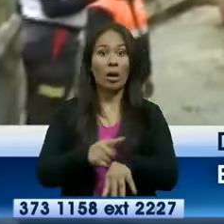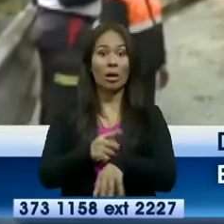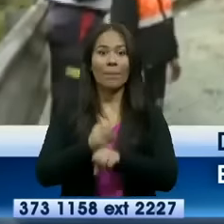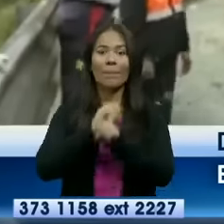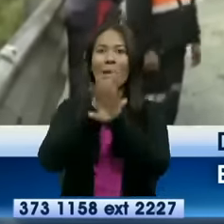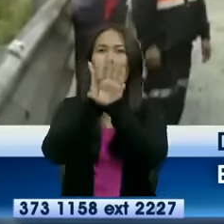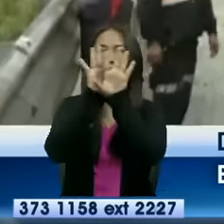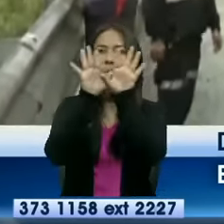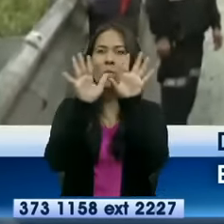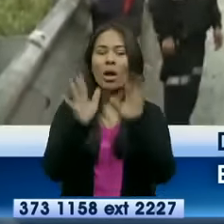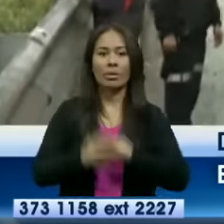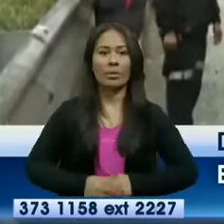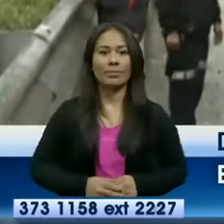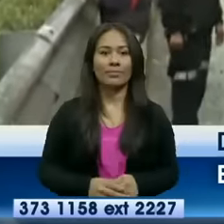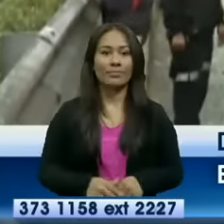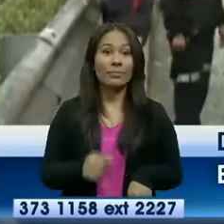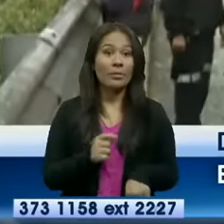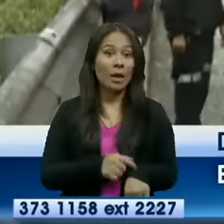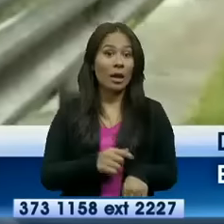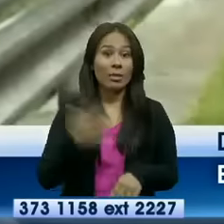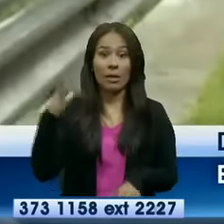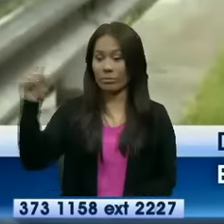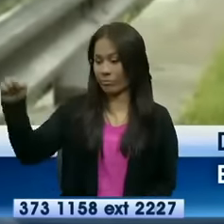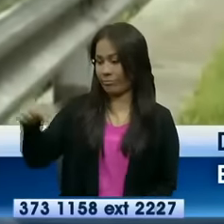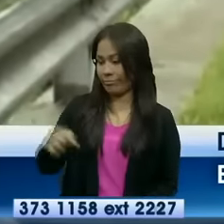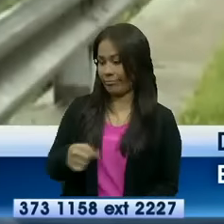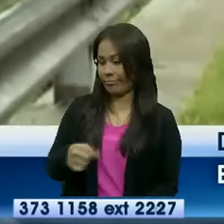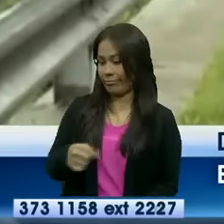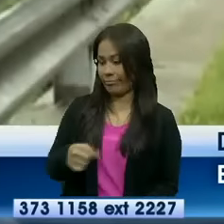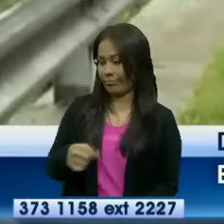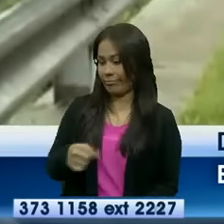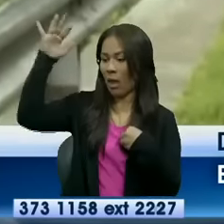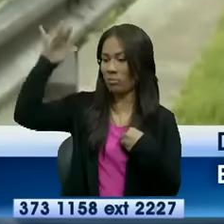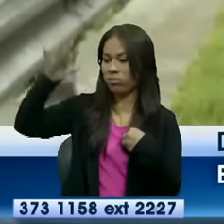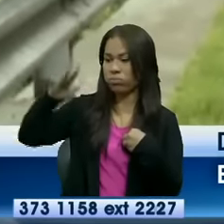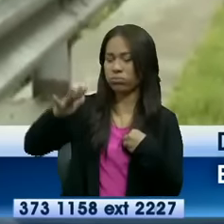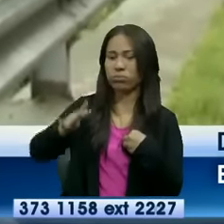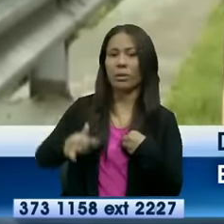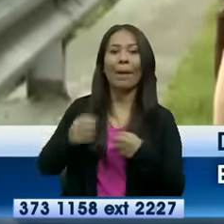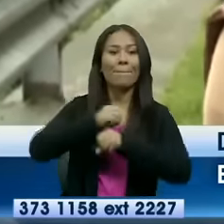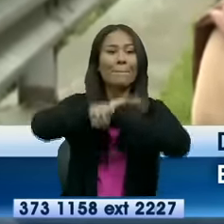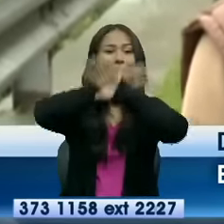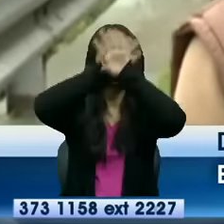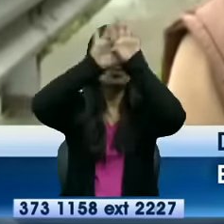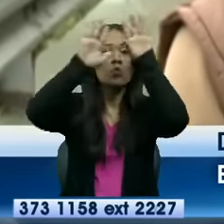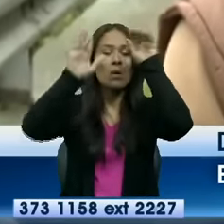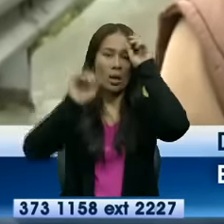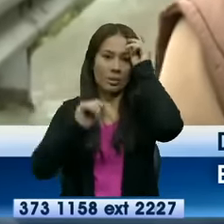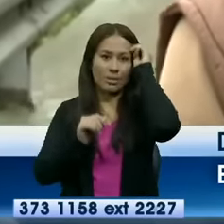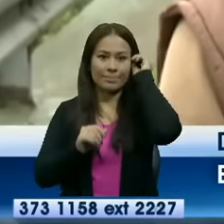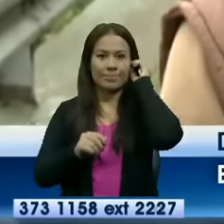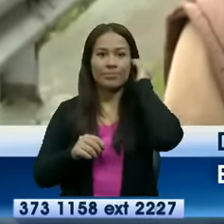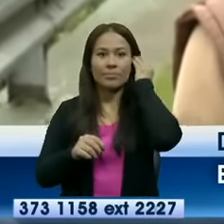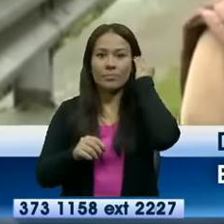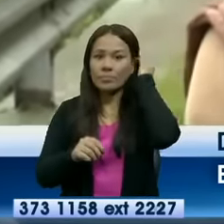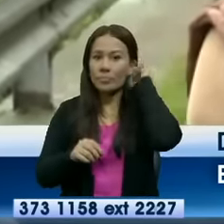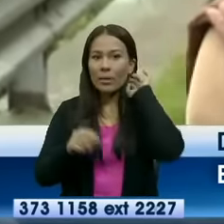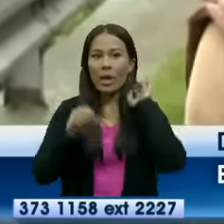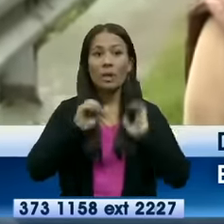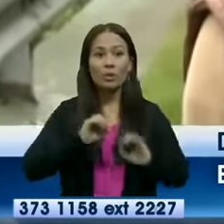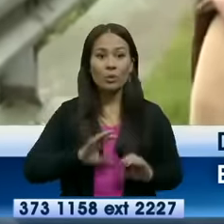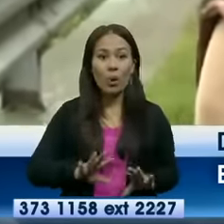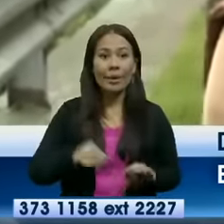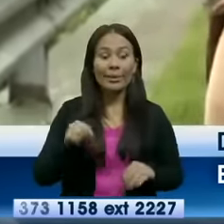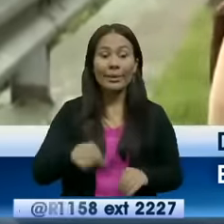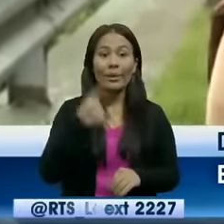y a esa hora nadie pasaba por el lugar. El derrumbe fue a la madrugada, por suerte, porque esta es la única vía